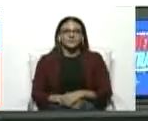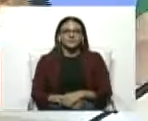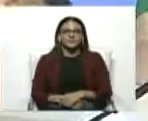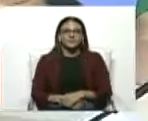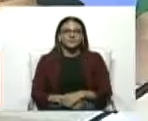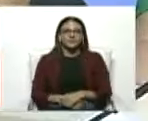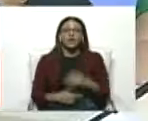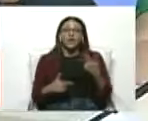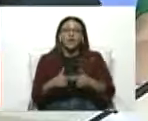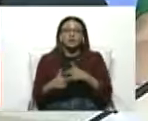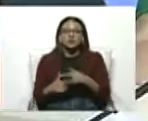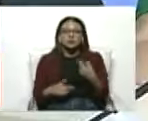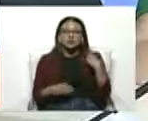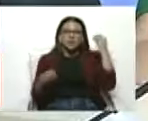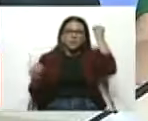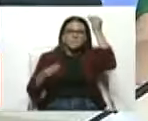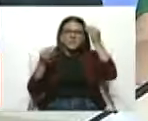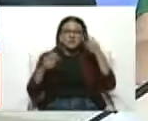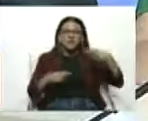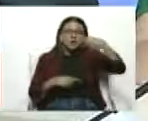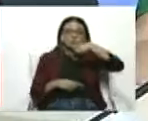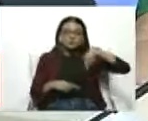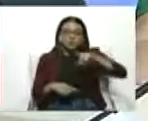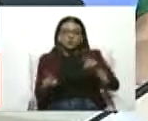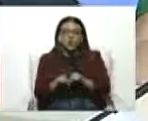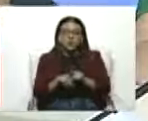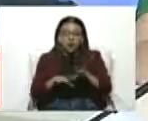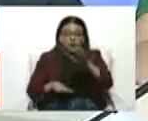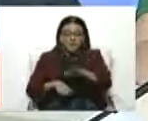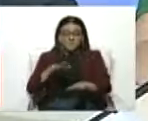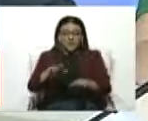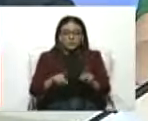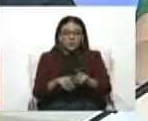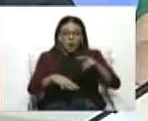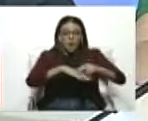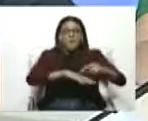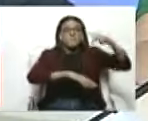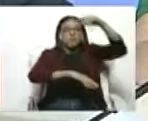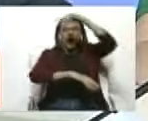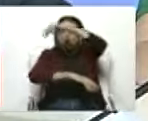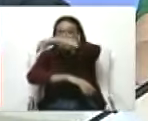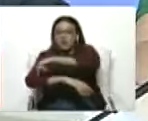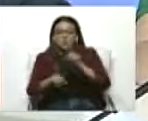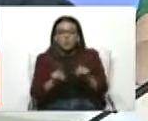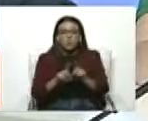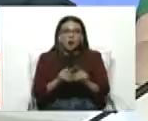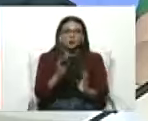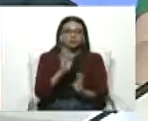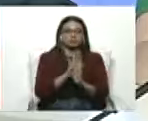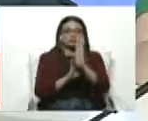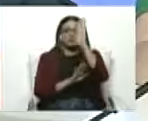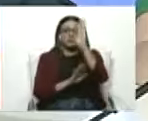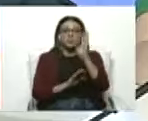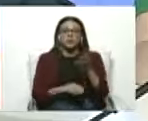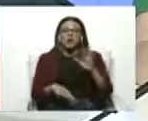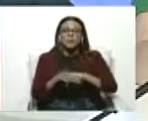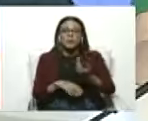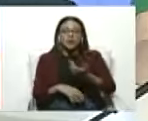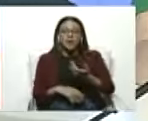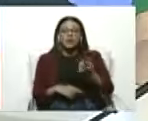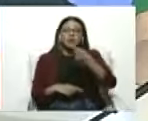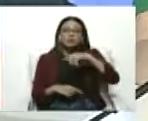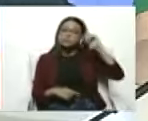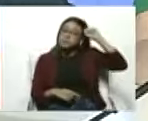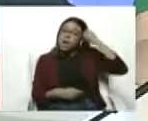Entonces creo que estamos dando un salto superlativo en la organización. Y recuerda, organizar para votar.